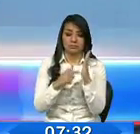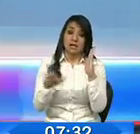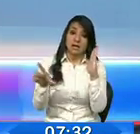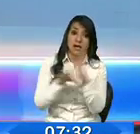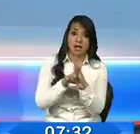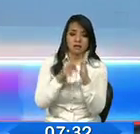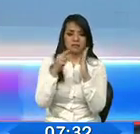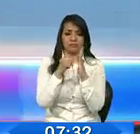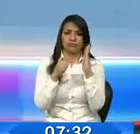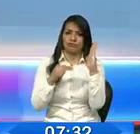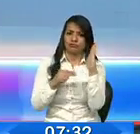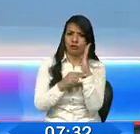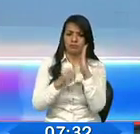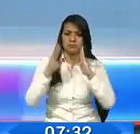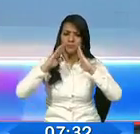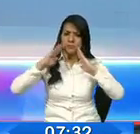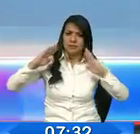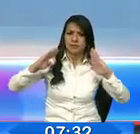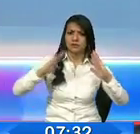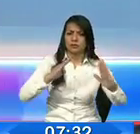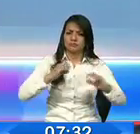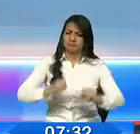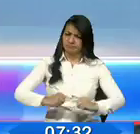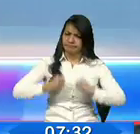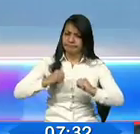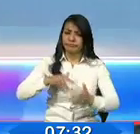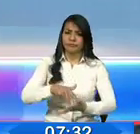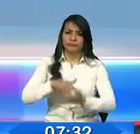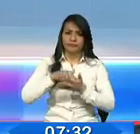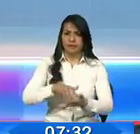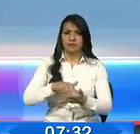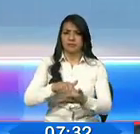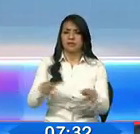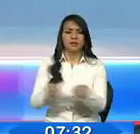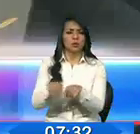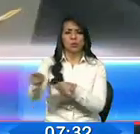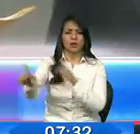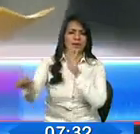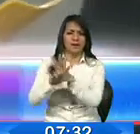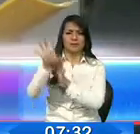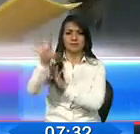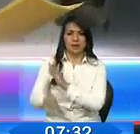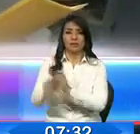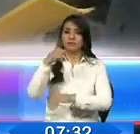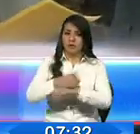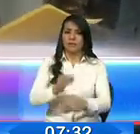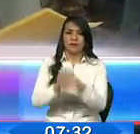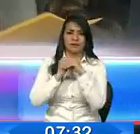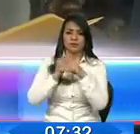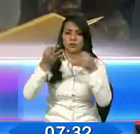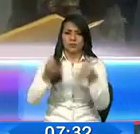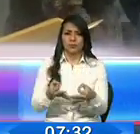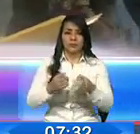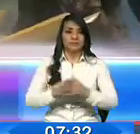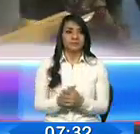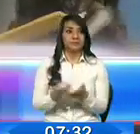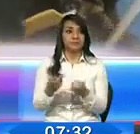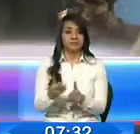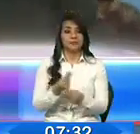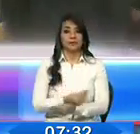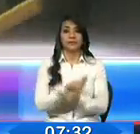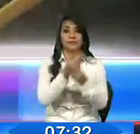estamos implementando con toda nuestra fuerza se conviertan en políticas de Estado. Así también las autoridades entregaron el informe